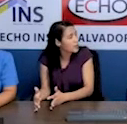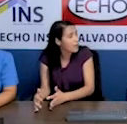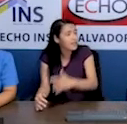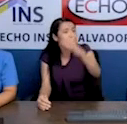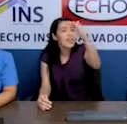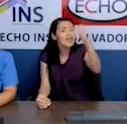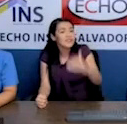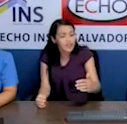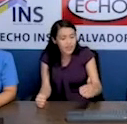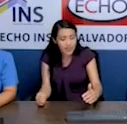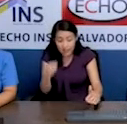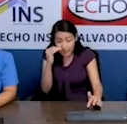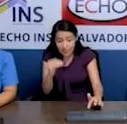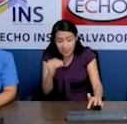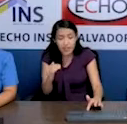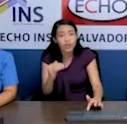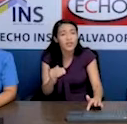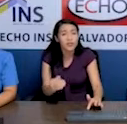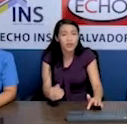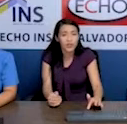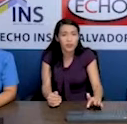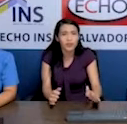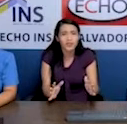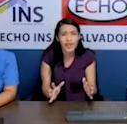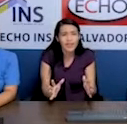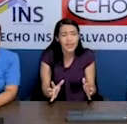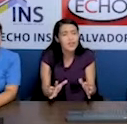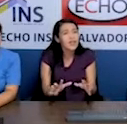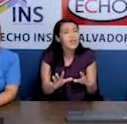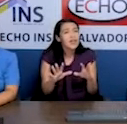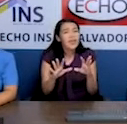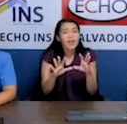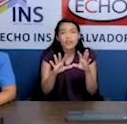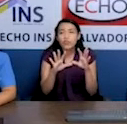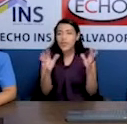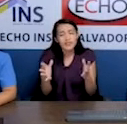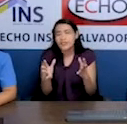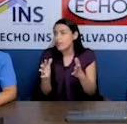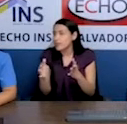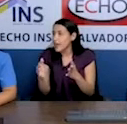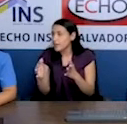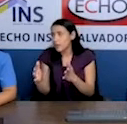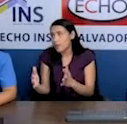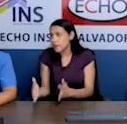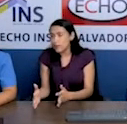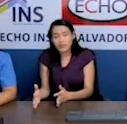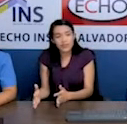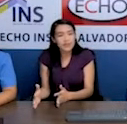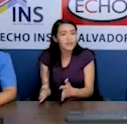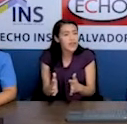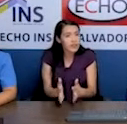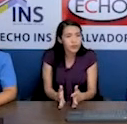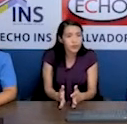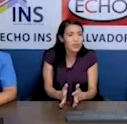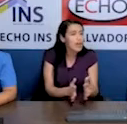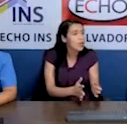consultar oportunamente y se inicie todo el algoritmo. O sea que no es necesario estar solamente en un